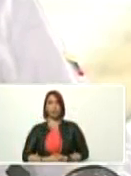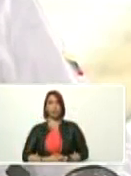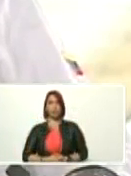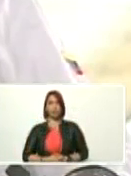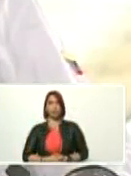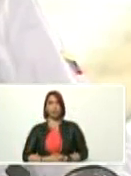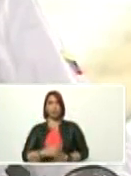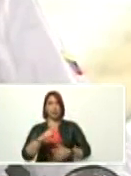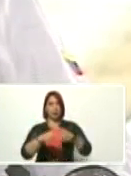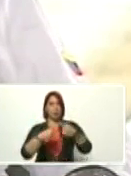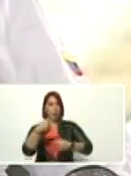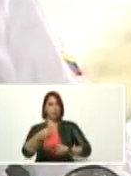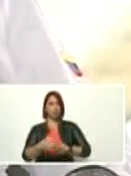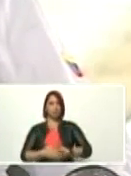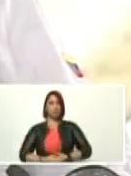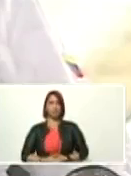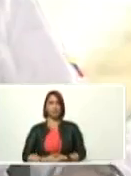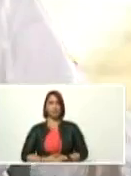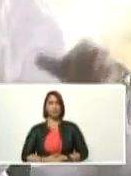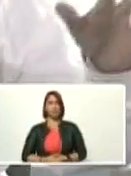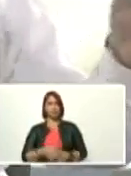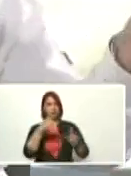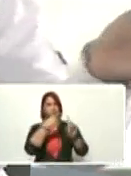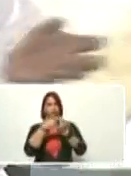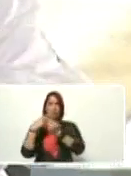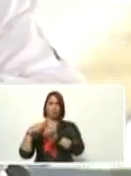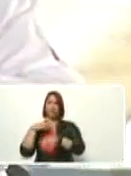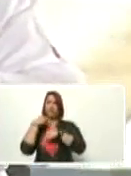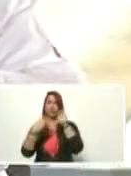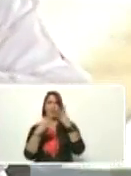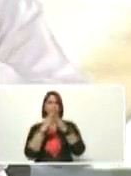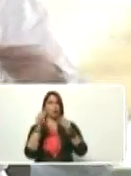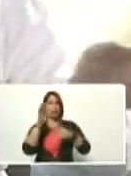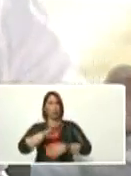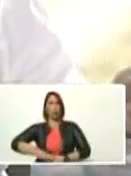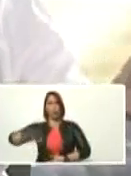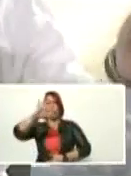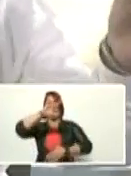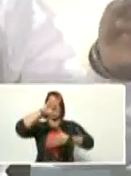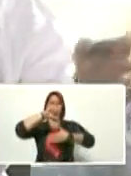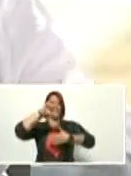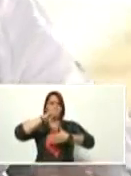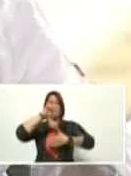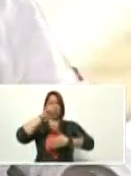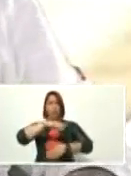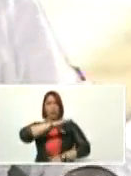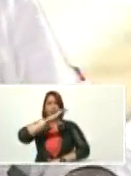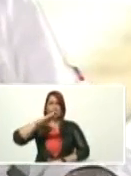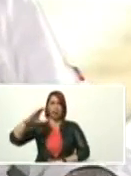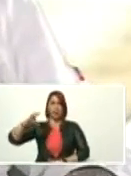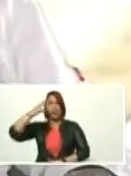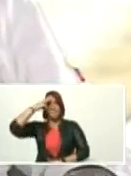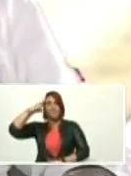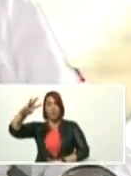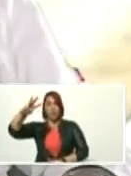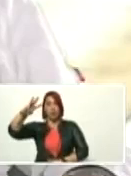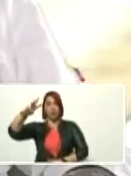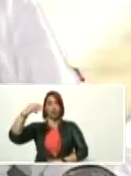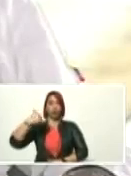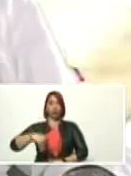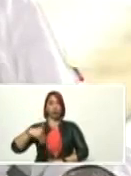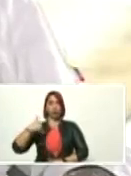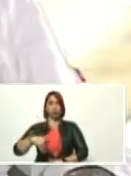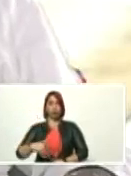Luego se sumaron voces de toda América Latina, del Caribe, desde México,